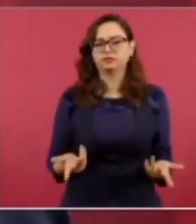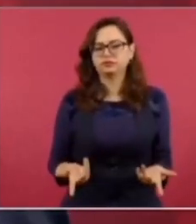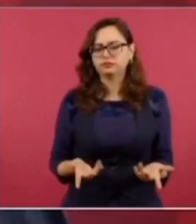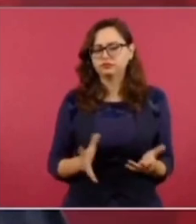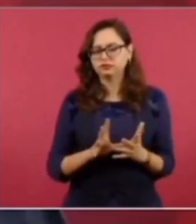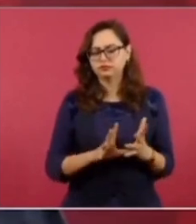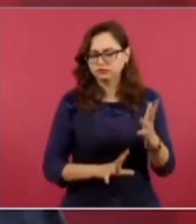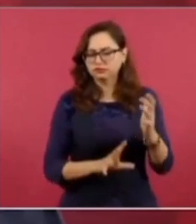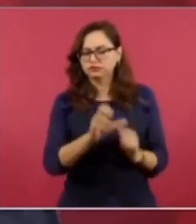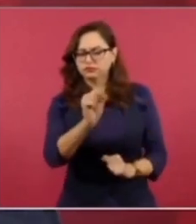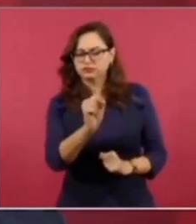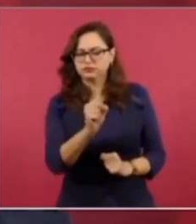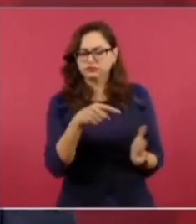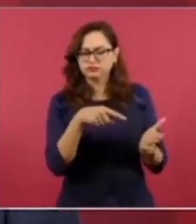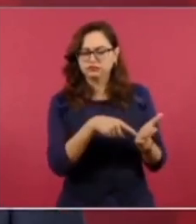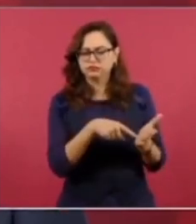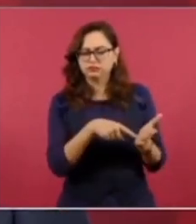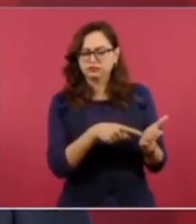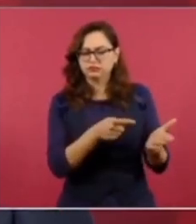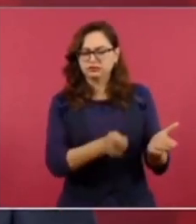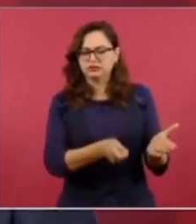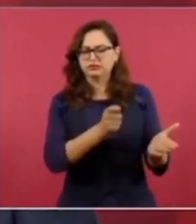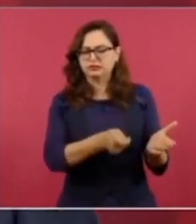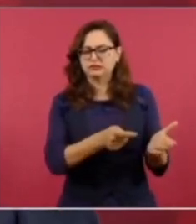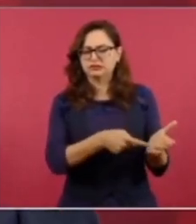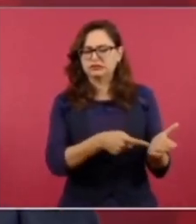cuestionado por organizaciones